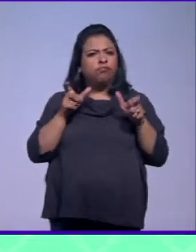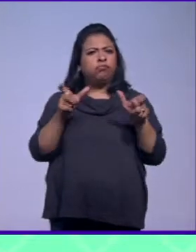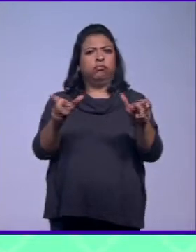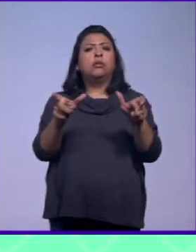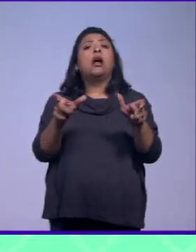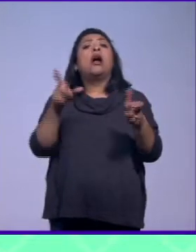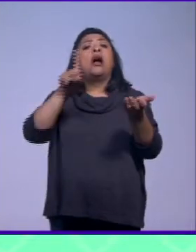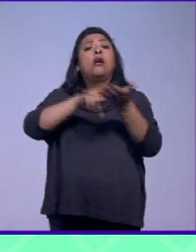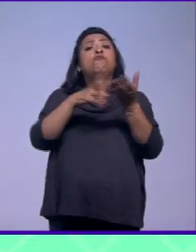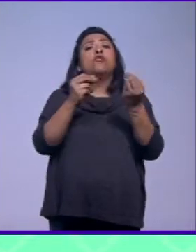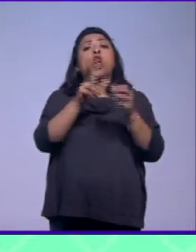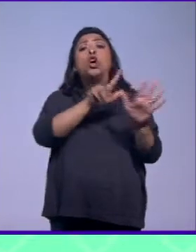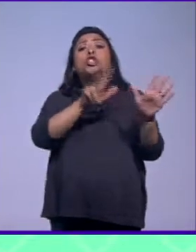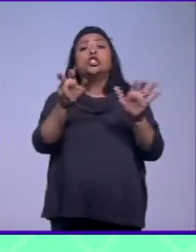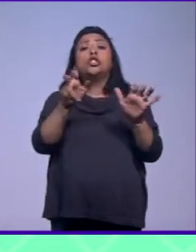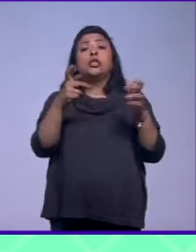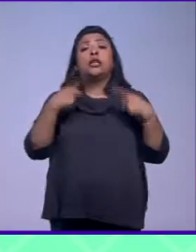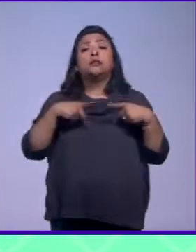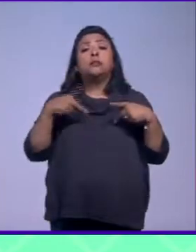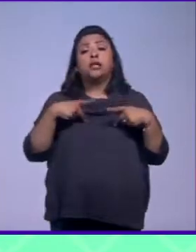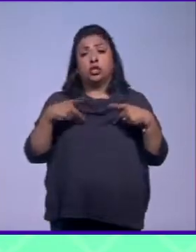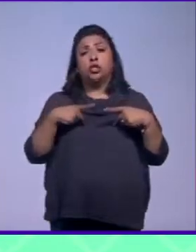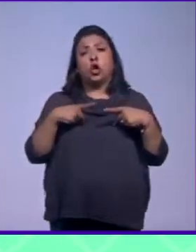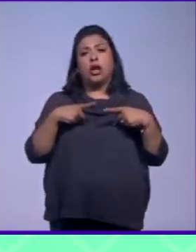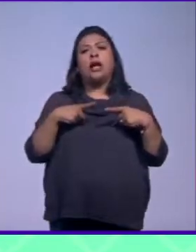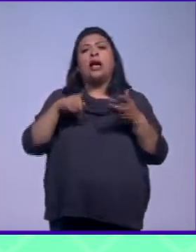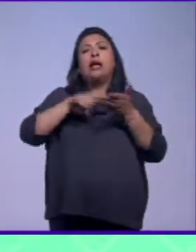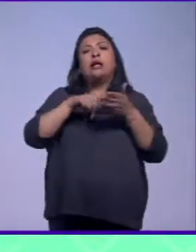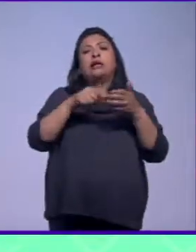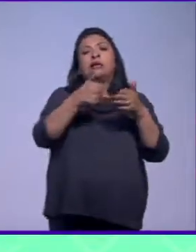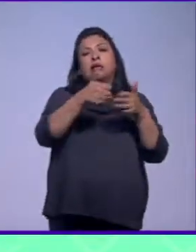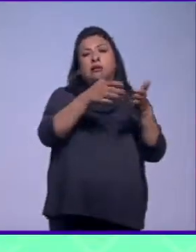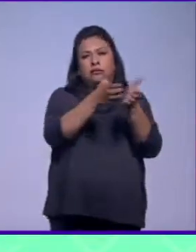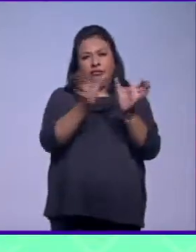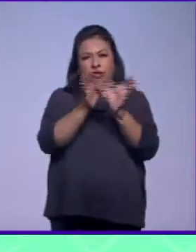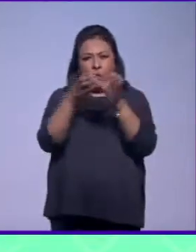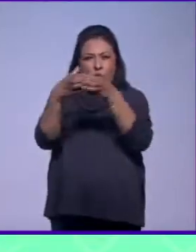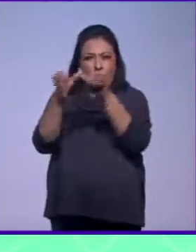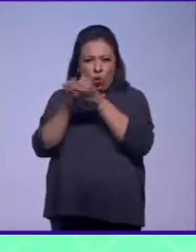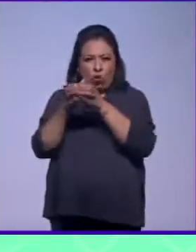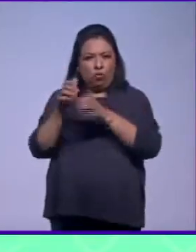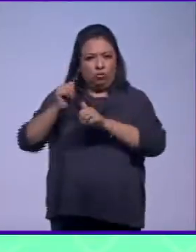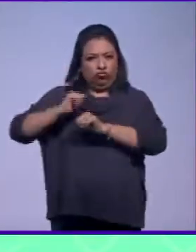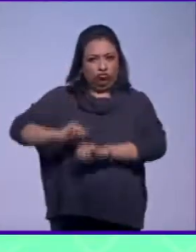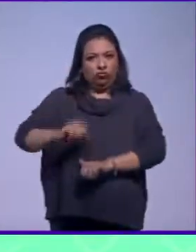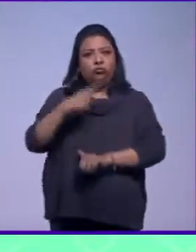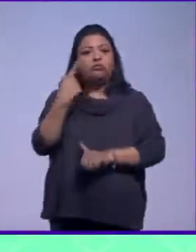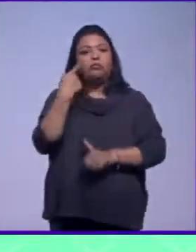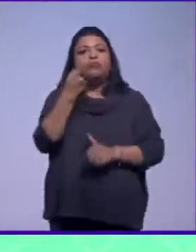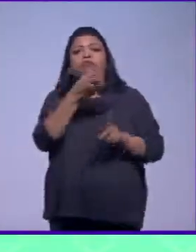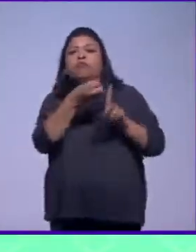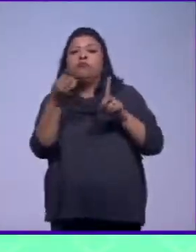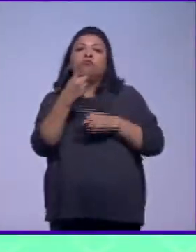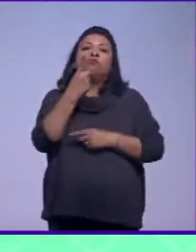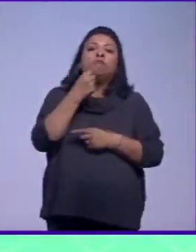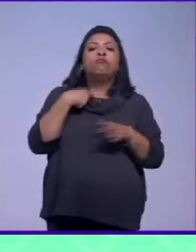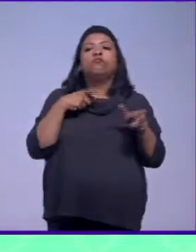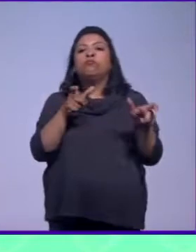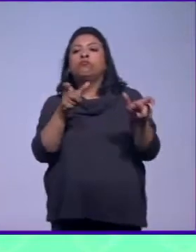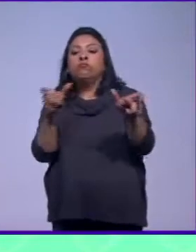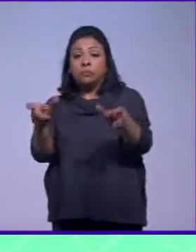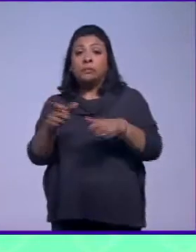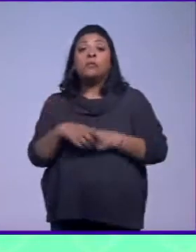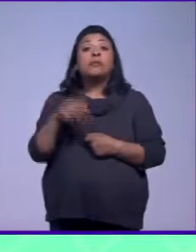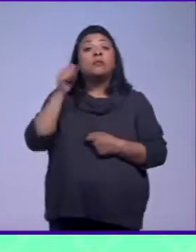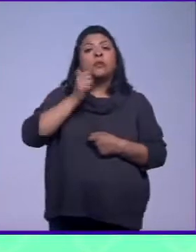incluyen a más de 800 miembros de al menos 6 organizaciones cosacas locales encargadas de poner orden los guardianes